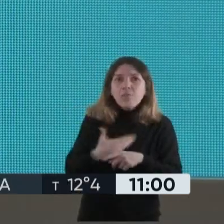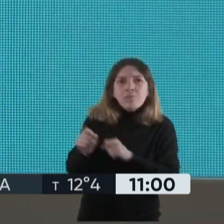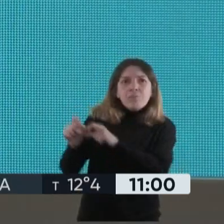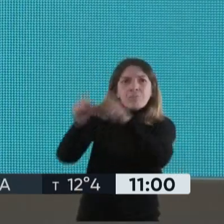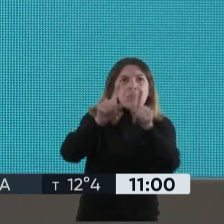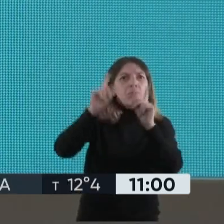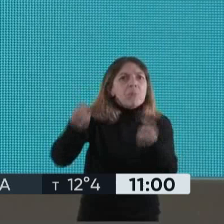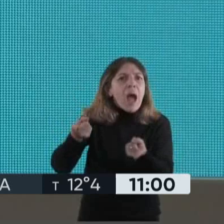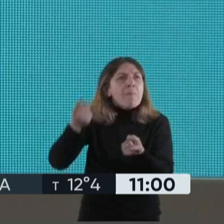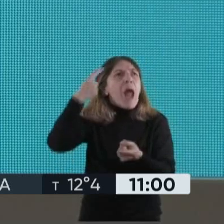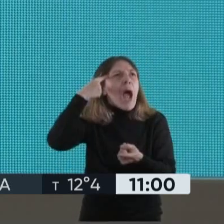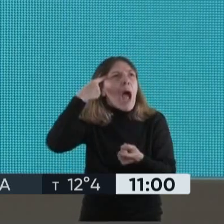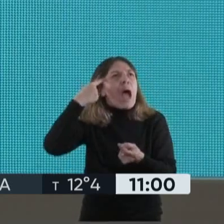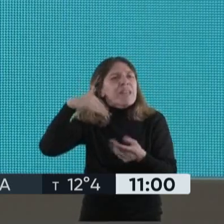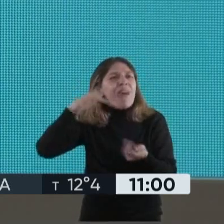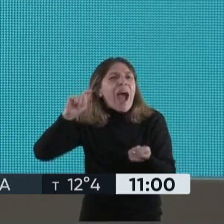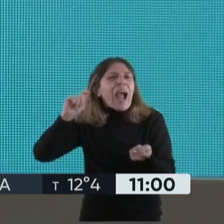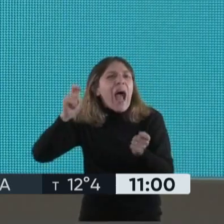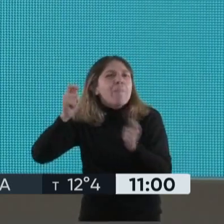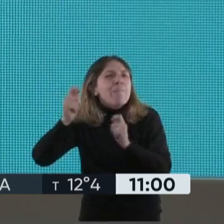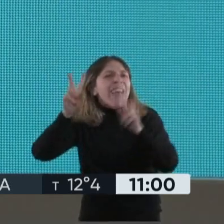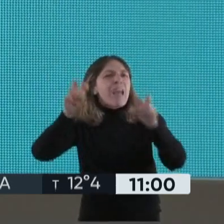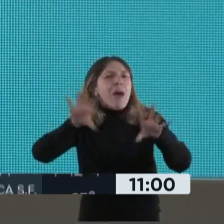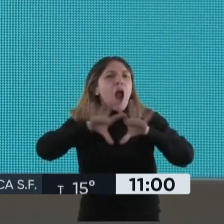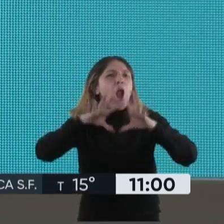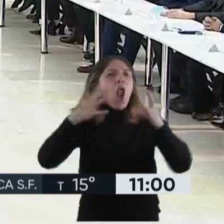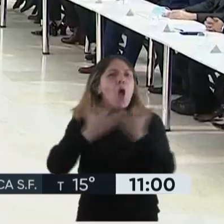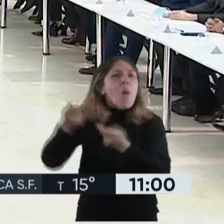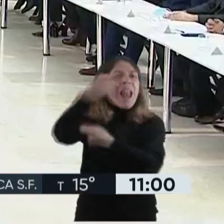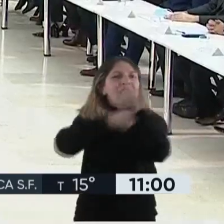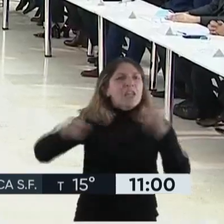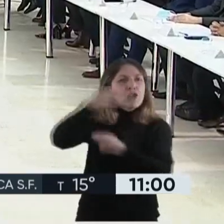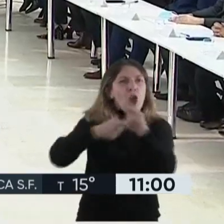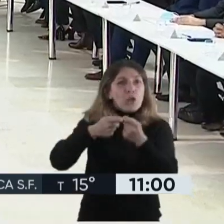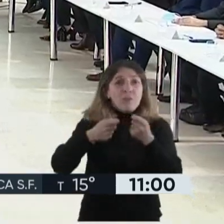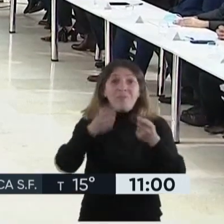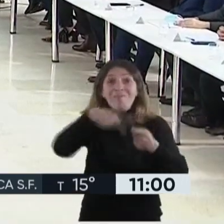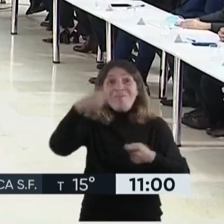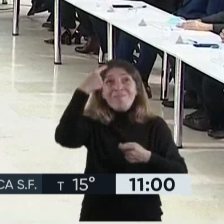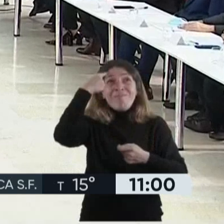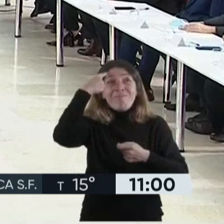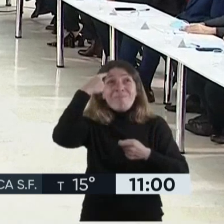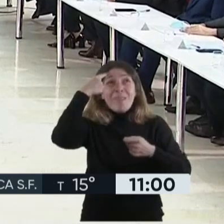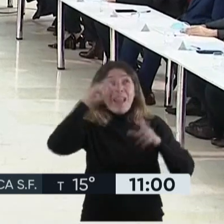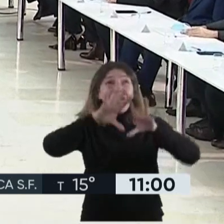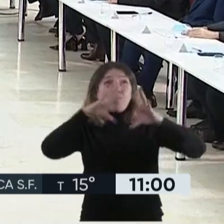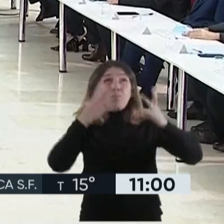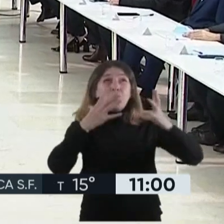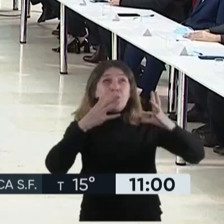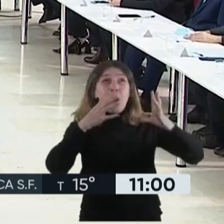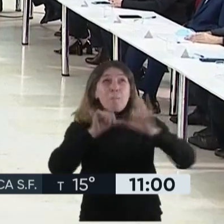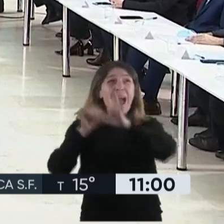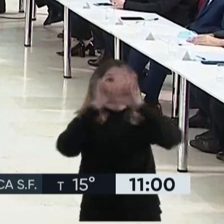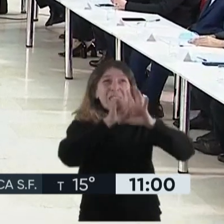redefinición de la globalización. Y en esa redefinición del mapa global, la Argentina enfrenta